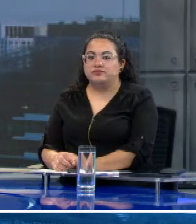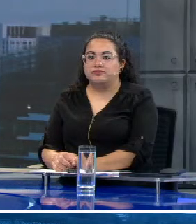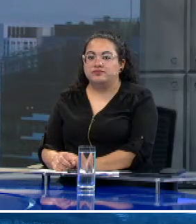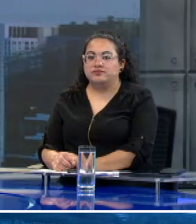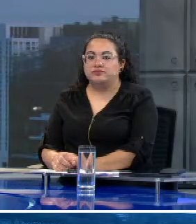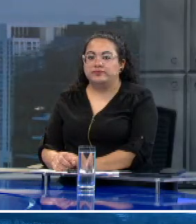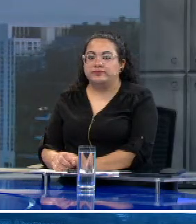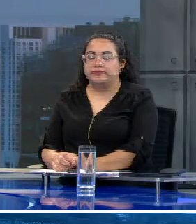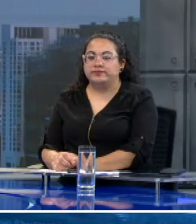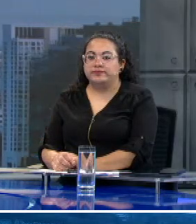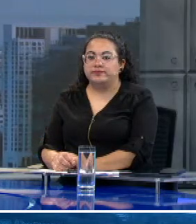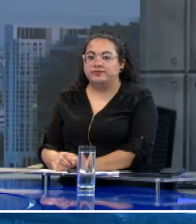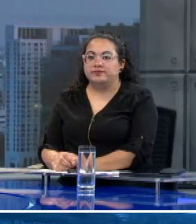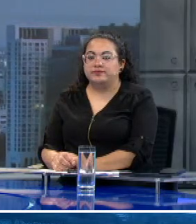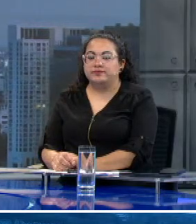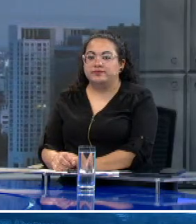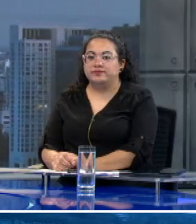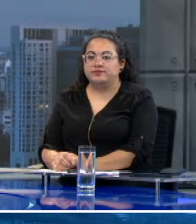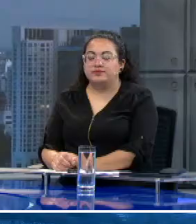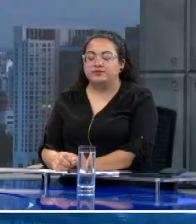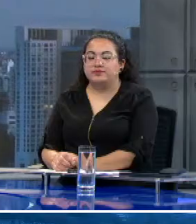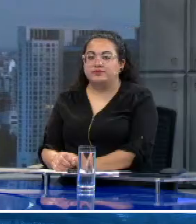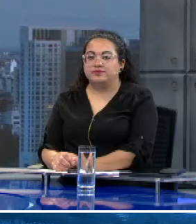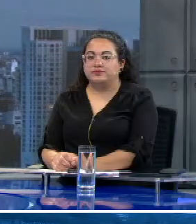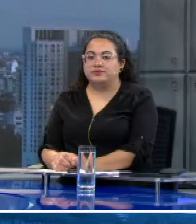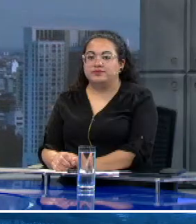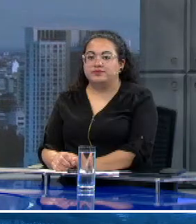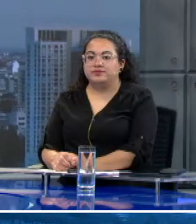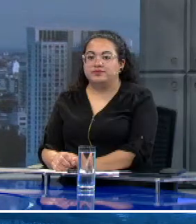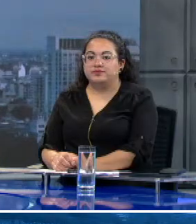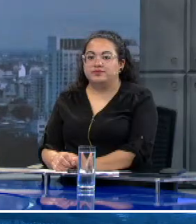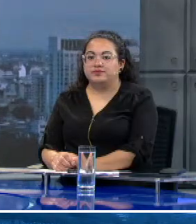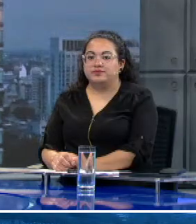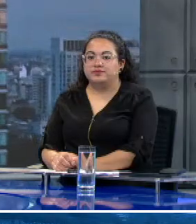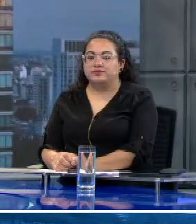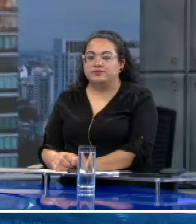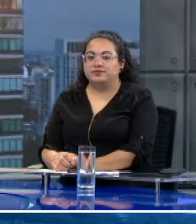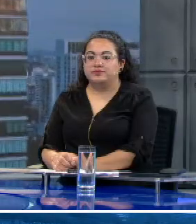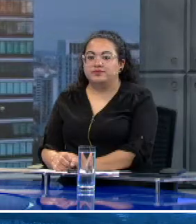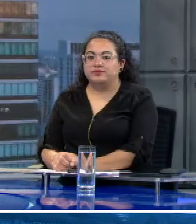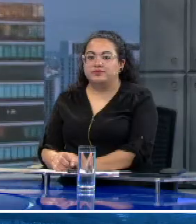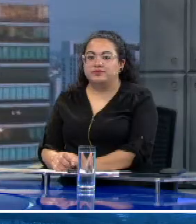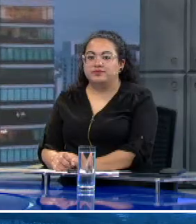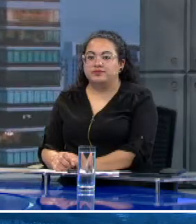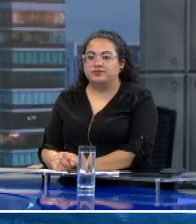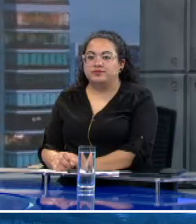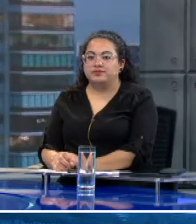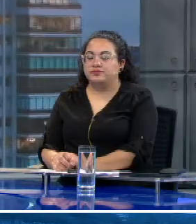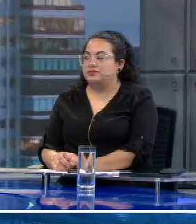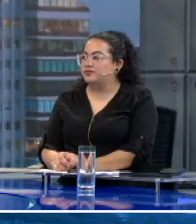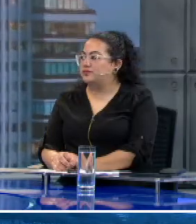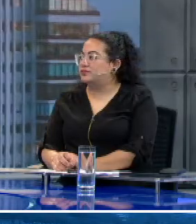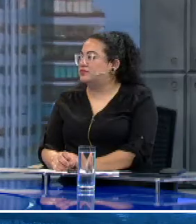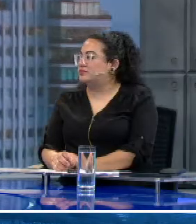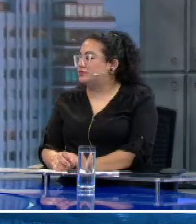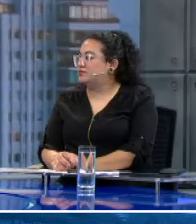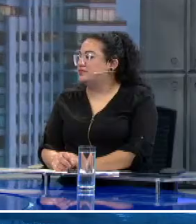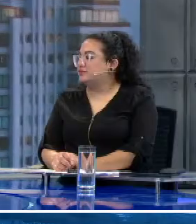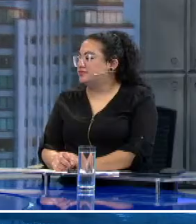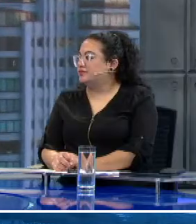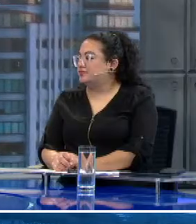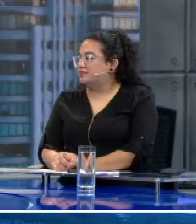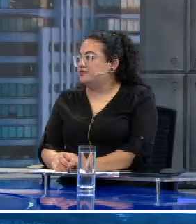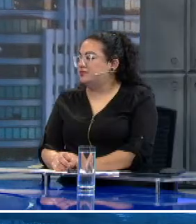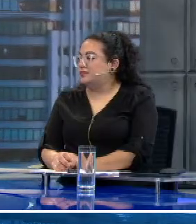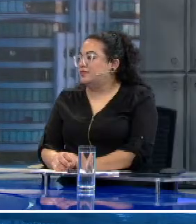la cercanía que tiene que ver con un Papa argentino, ¿no? Y que además puso mucho la impronta nacional o la identidad argentina en